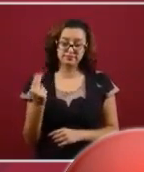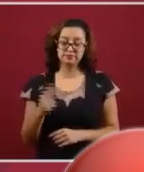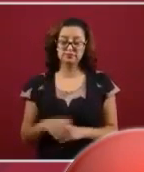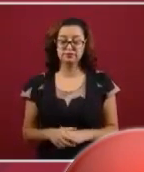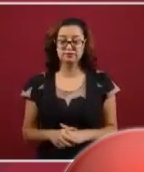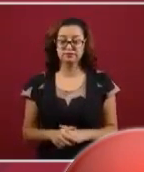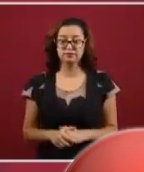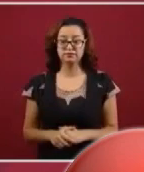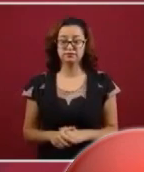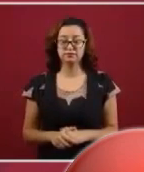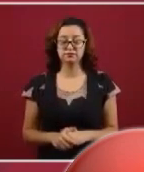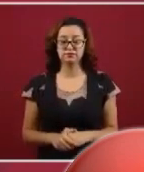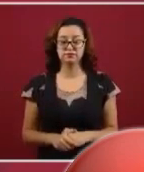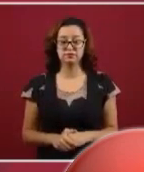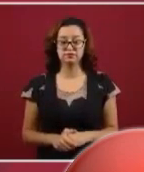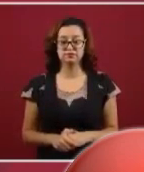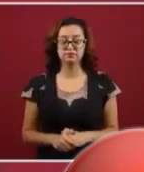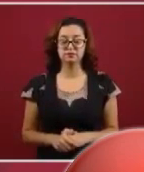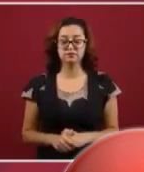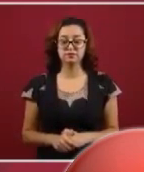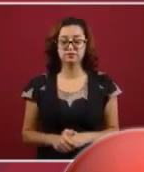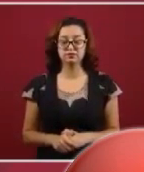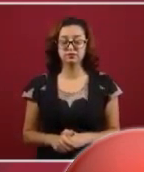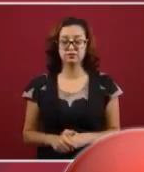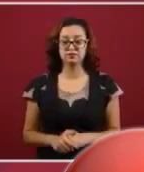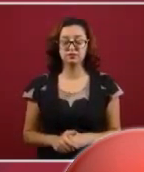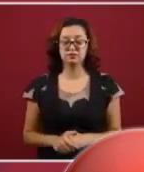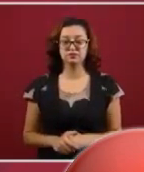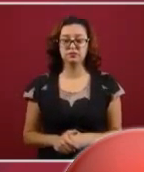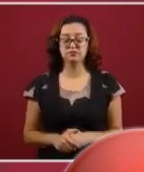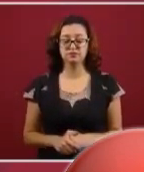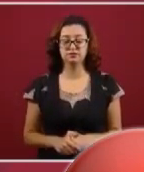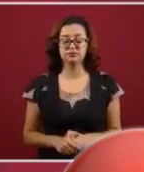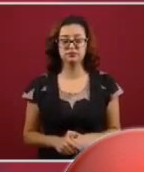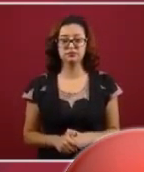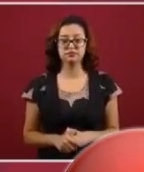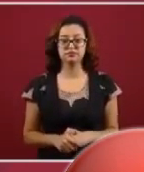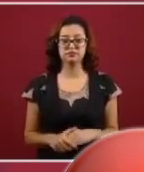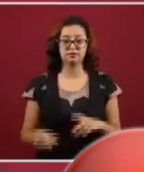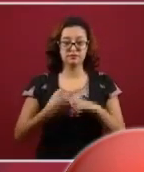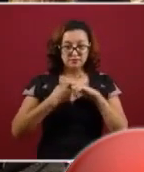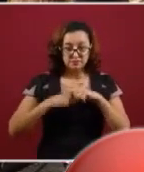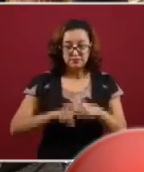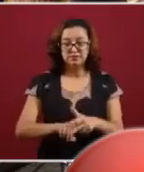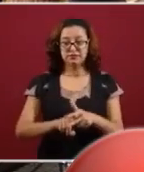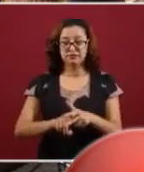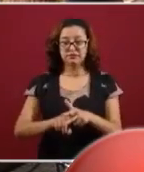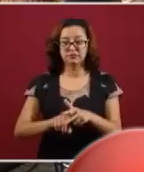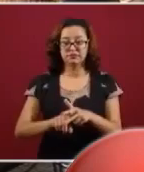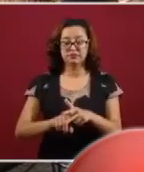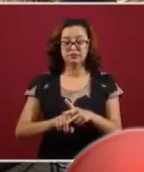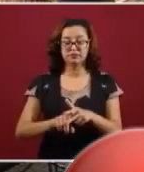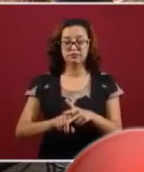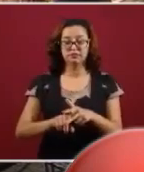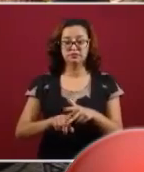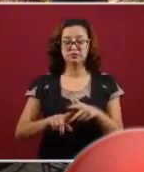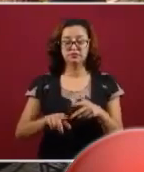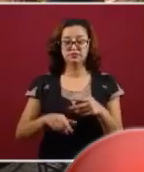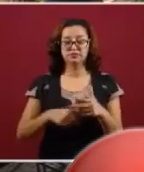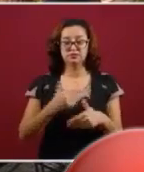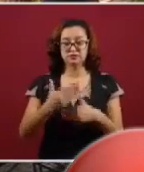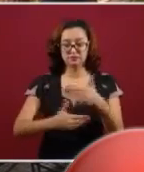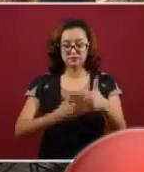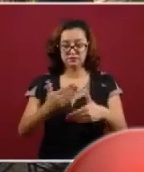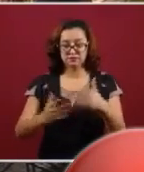Si les parece, empezamos con esta ronda y